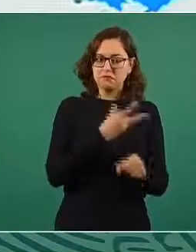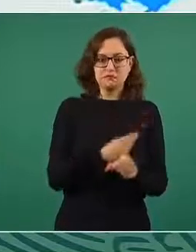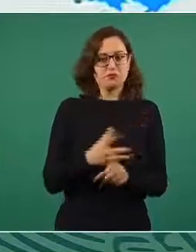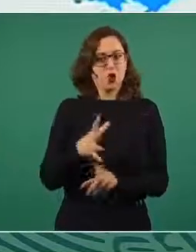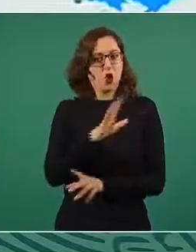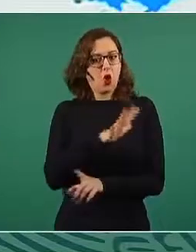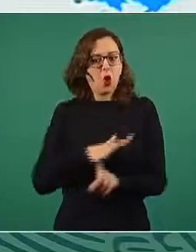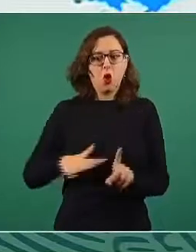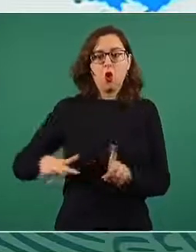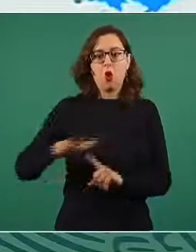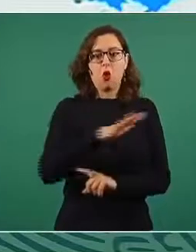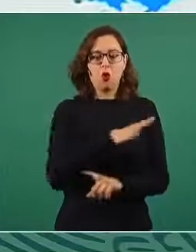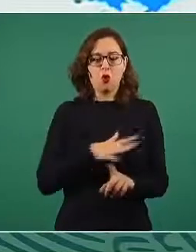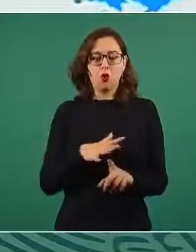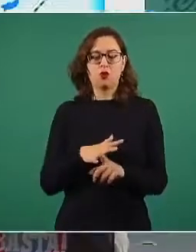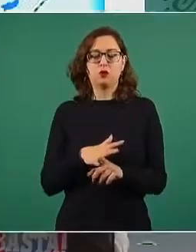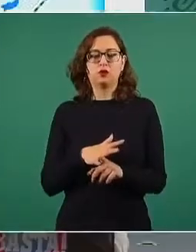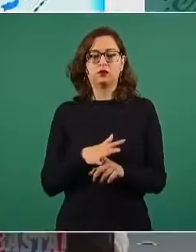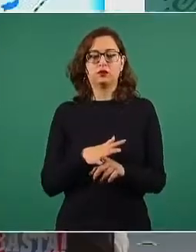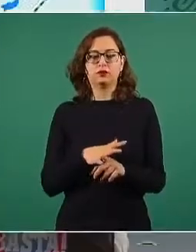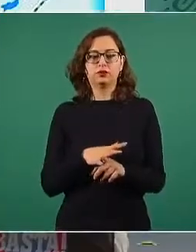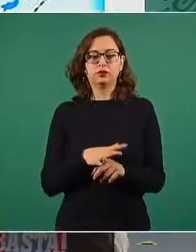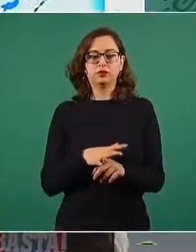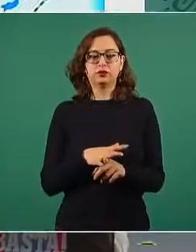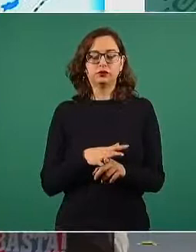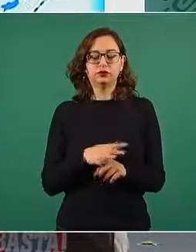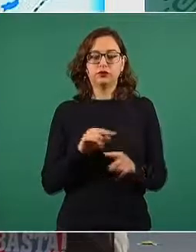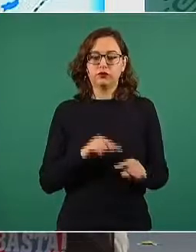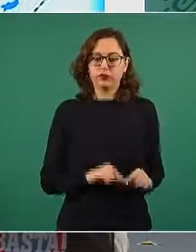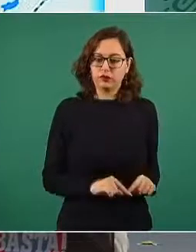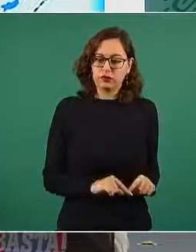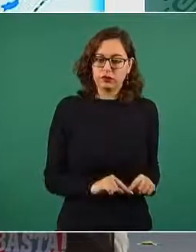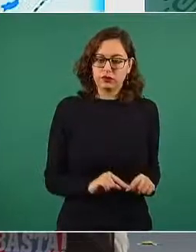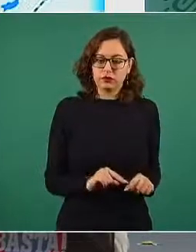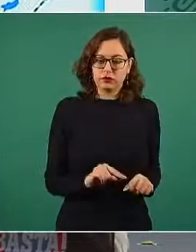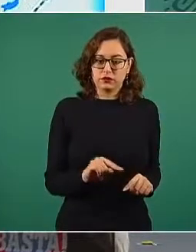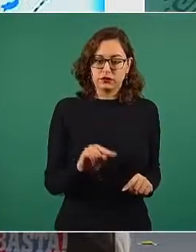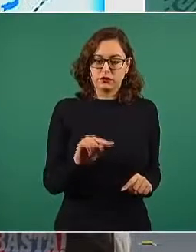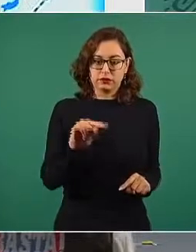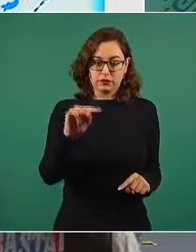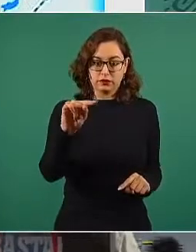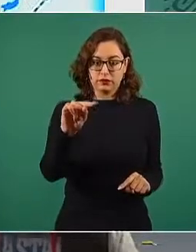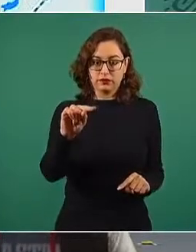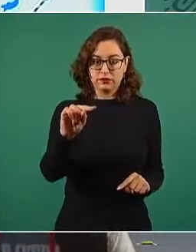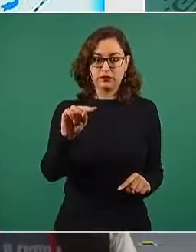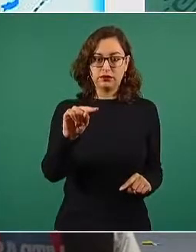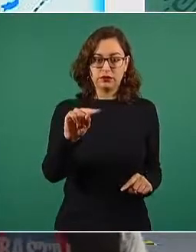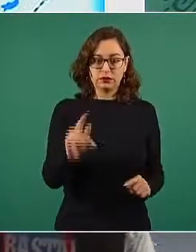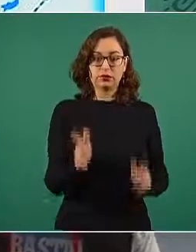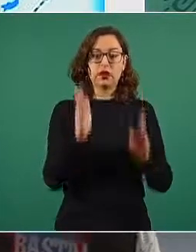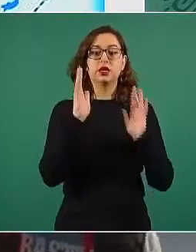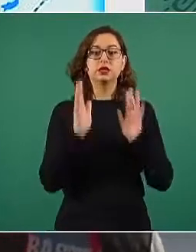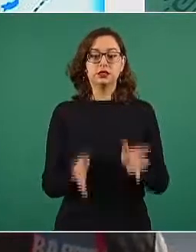Aquí van a ver, ya se tienen adquiridos